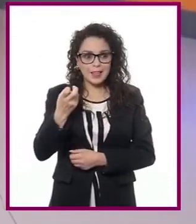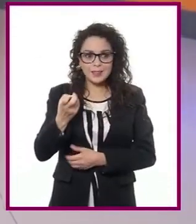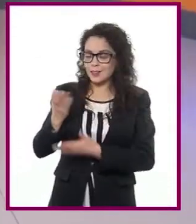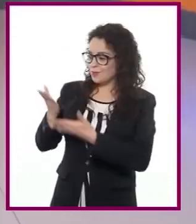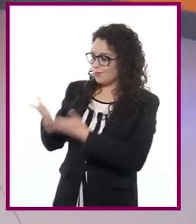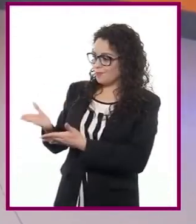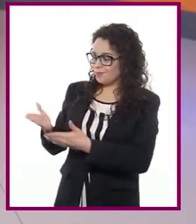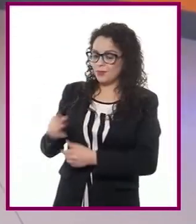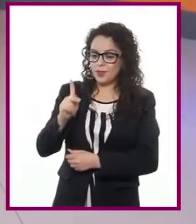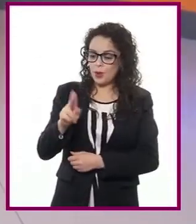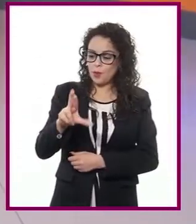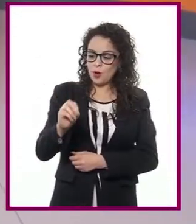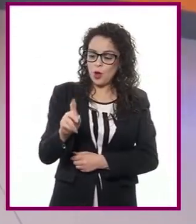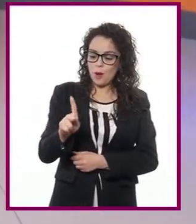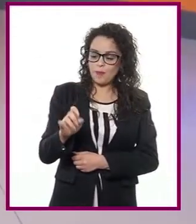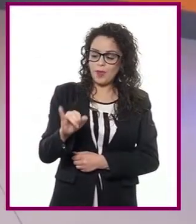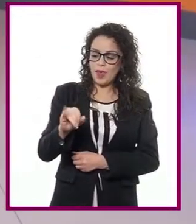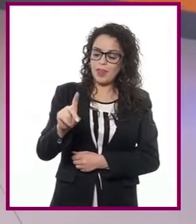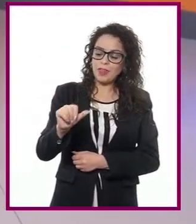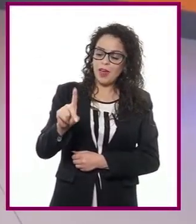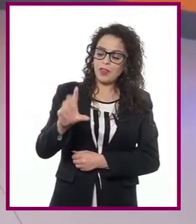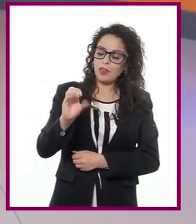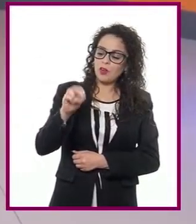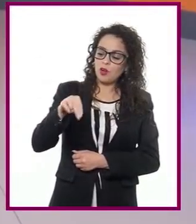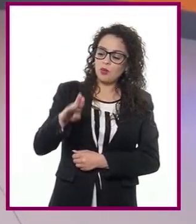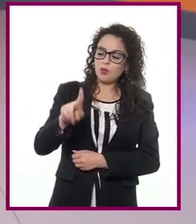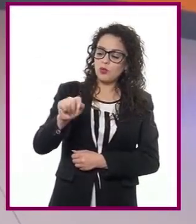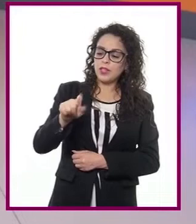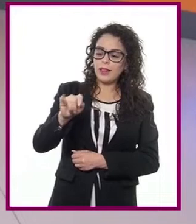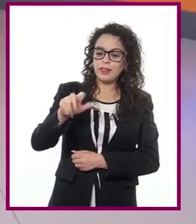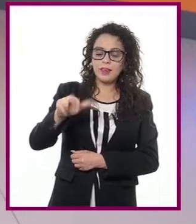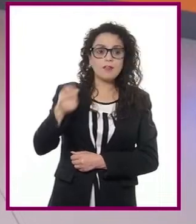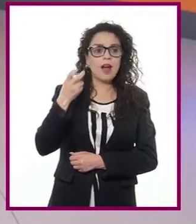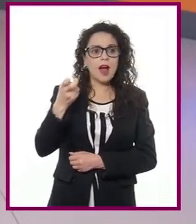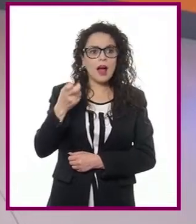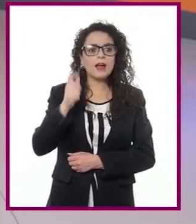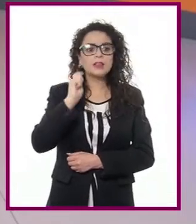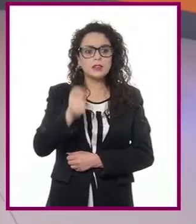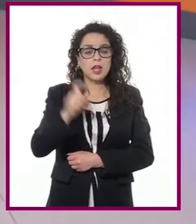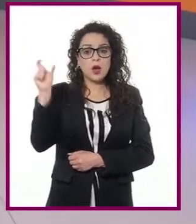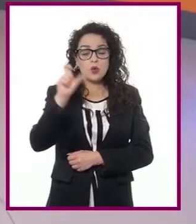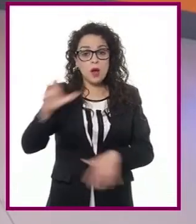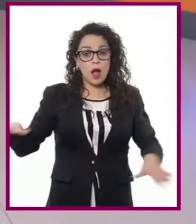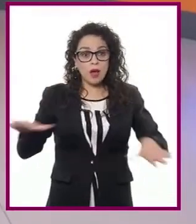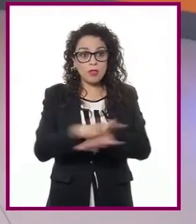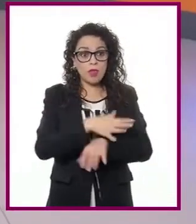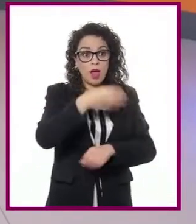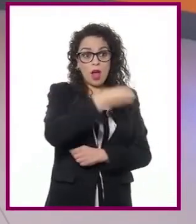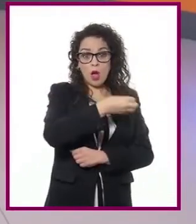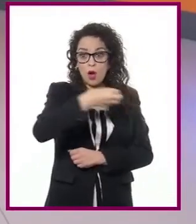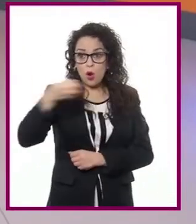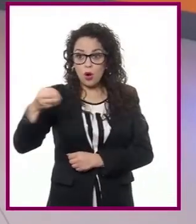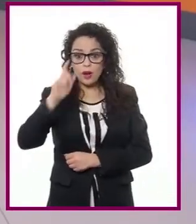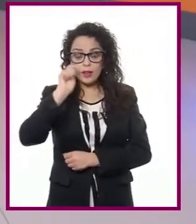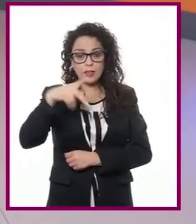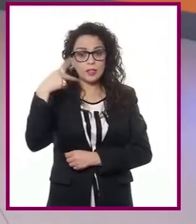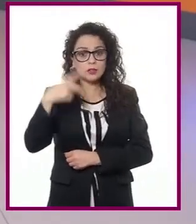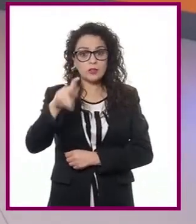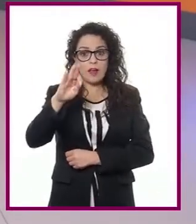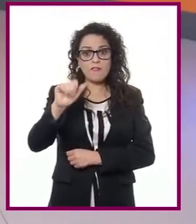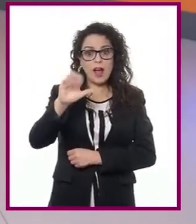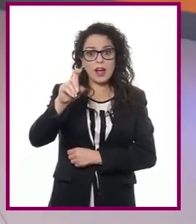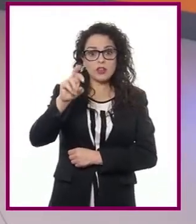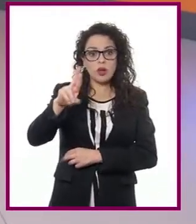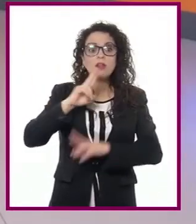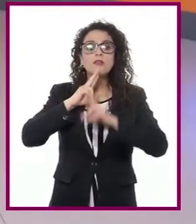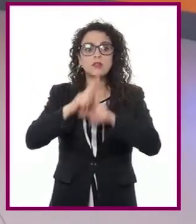conmutativa. Esta es una propiedad de ciertas operaciones que indica que al cambiar el orden de los términos o factores, el resultado